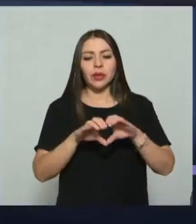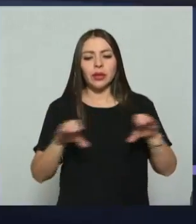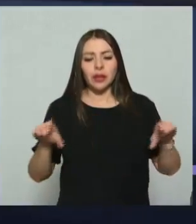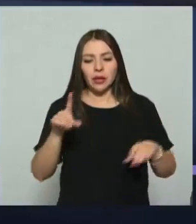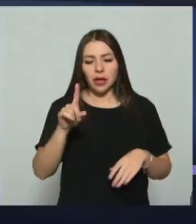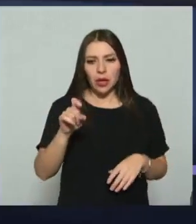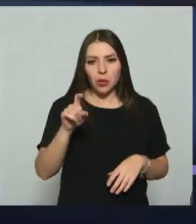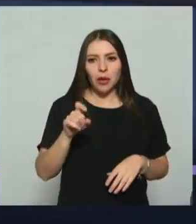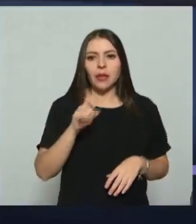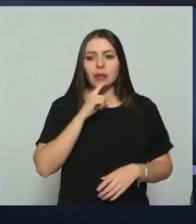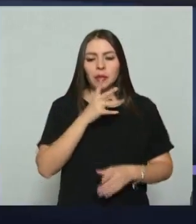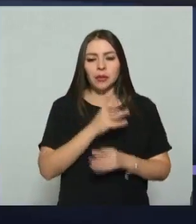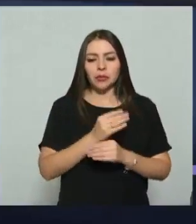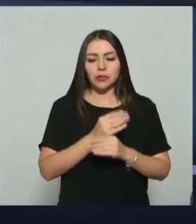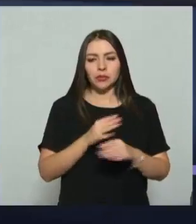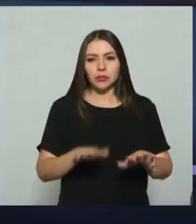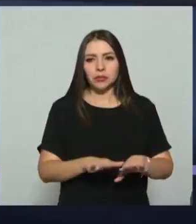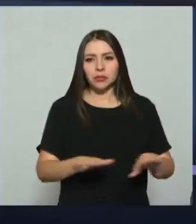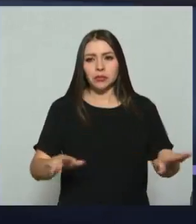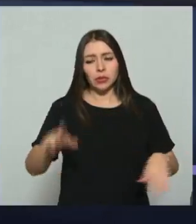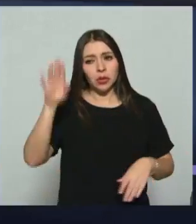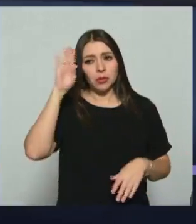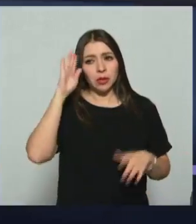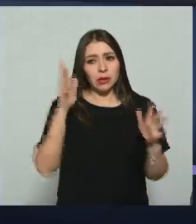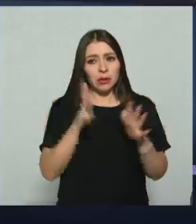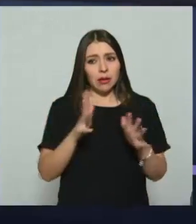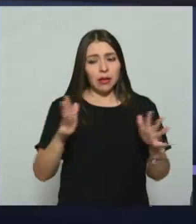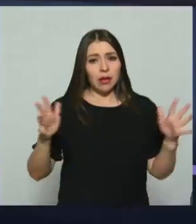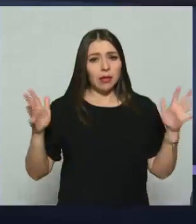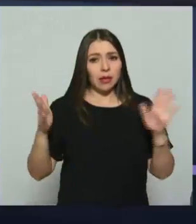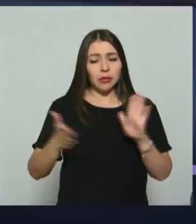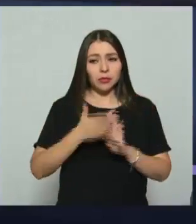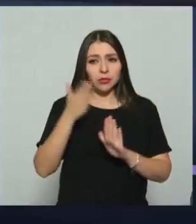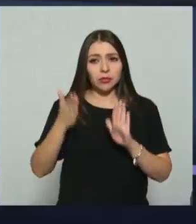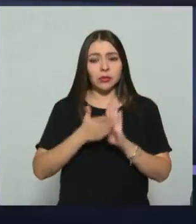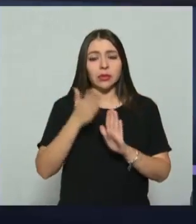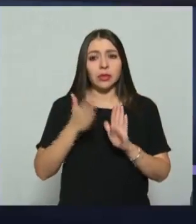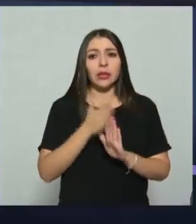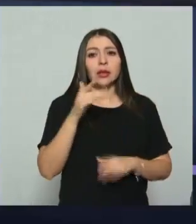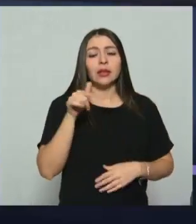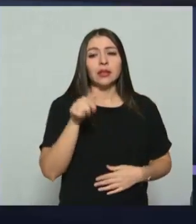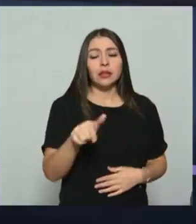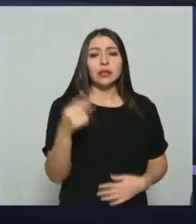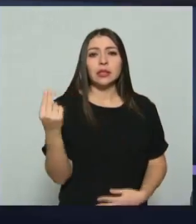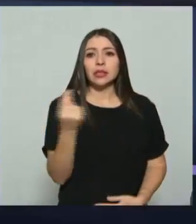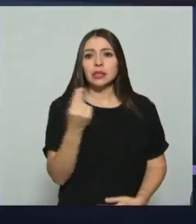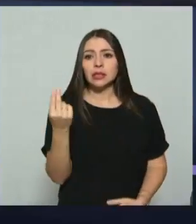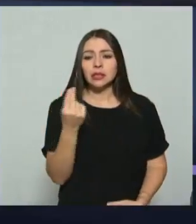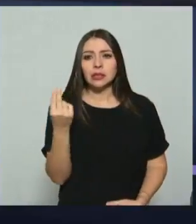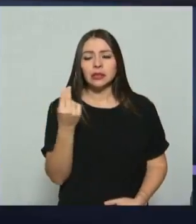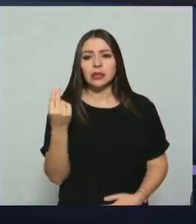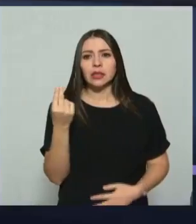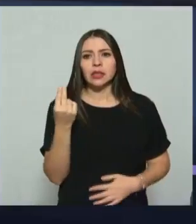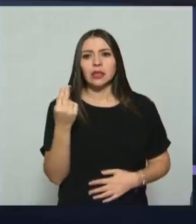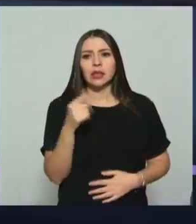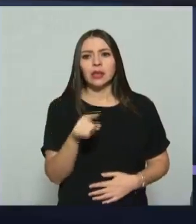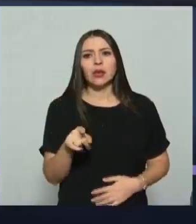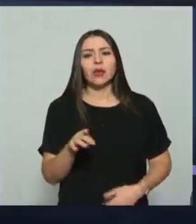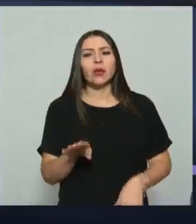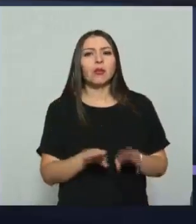y pavimentación. Es una obra gigantesca, es una obra que requiere molestia,